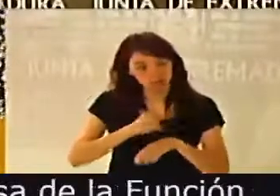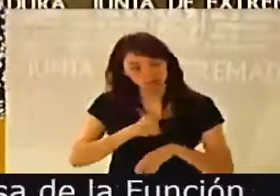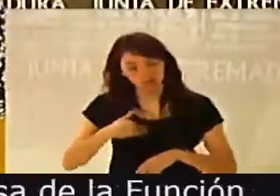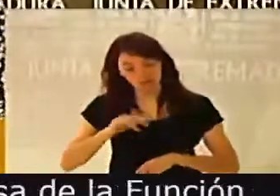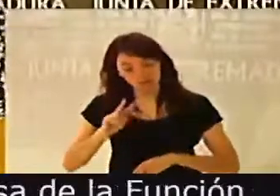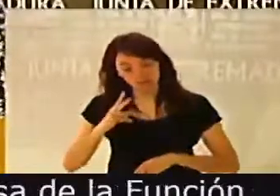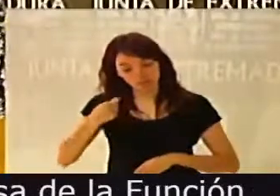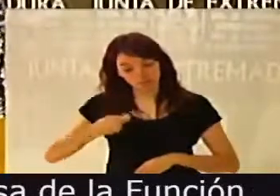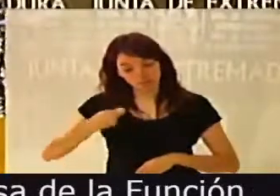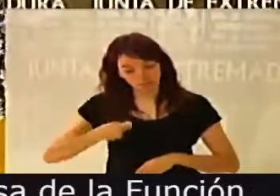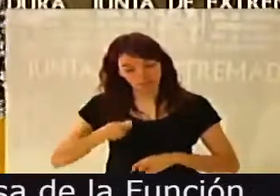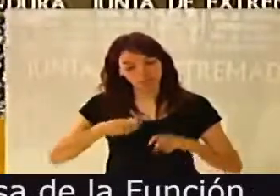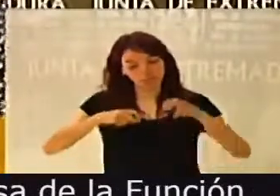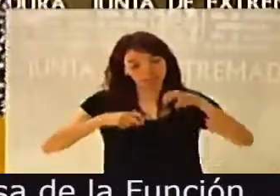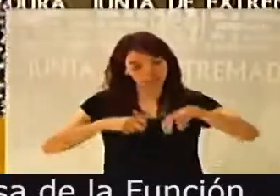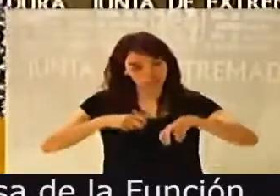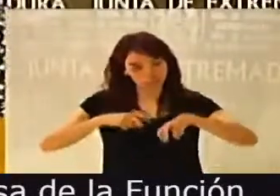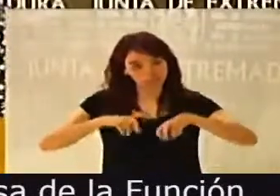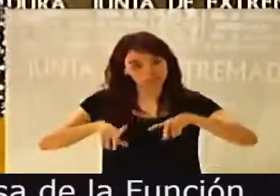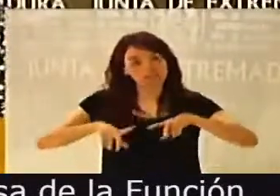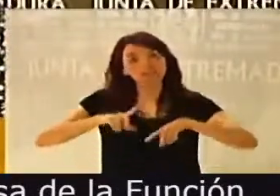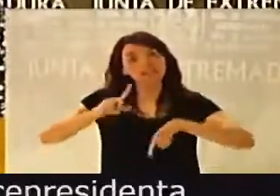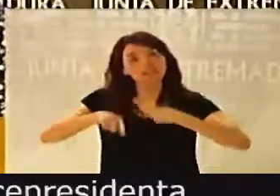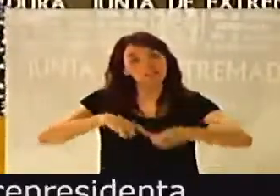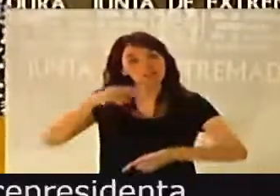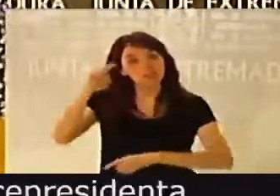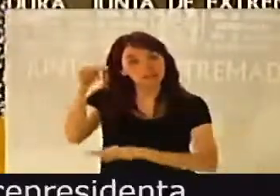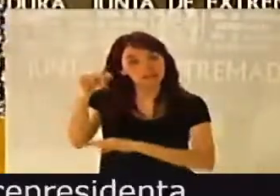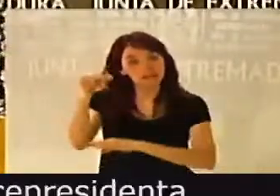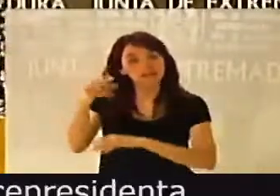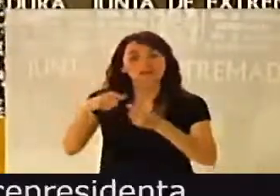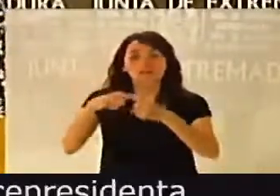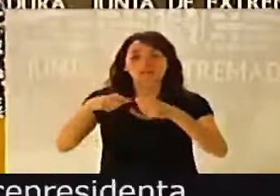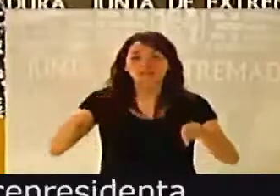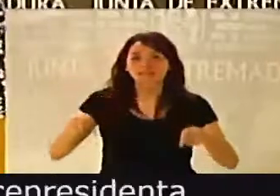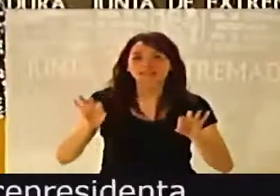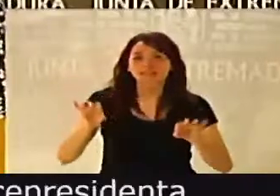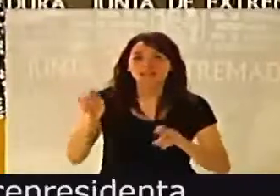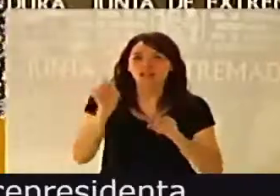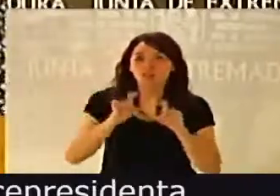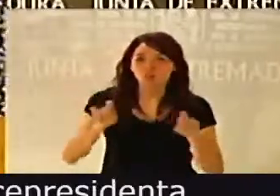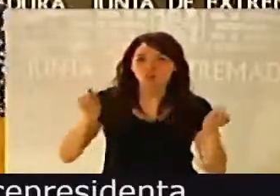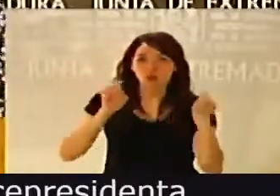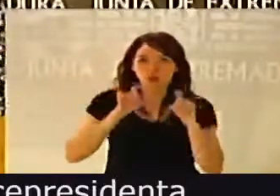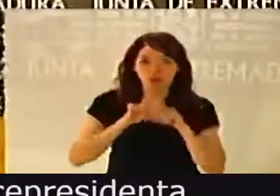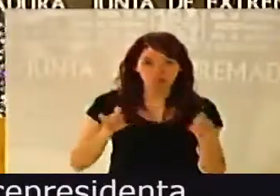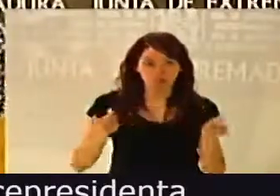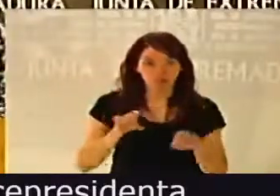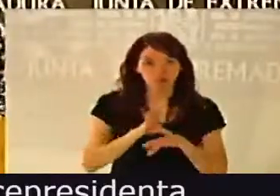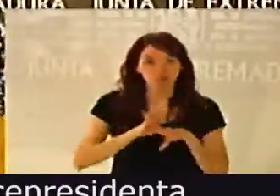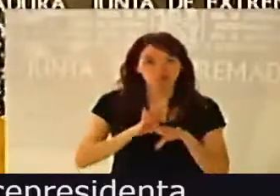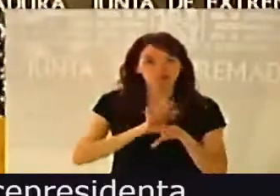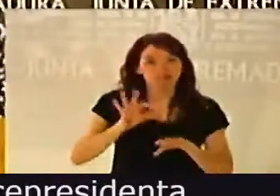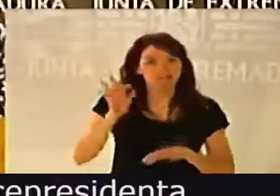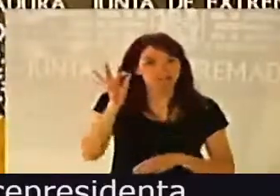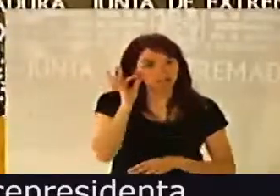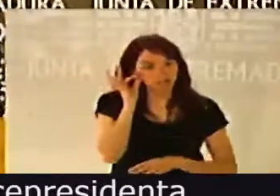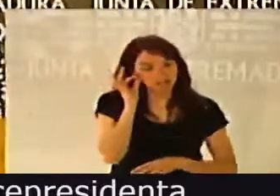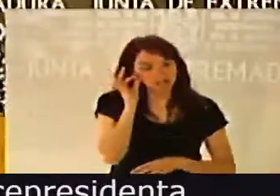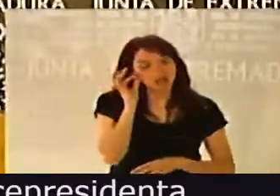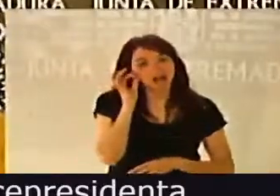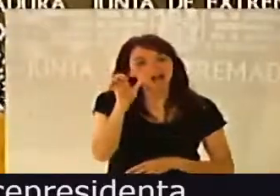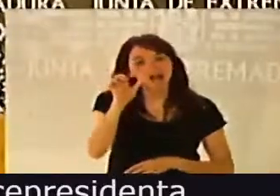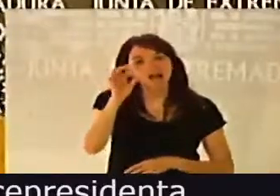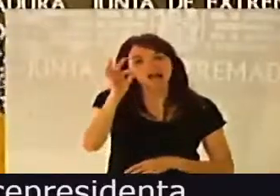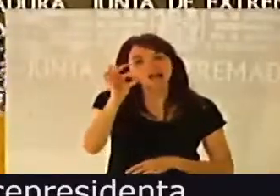viernes tendrá lugar la mesa sectorial de educación presidida por la consejera del ramo, la consejera